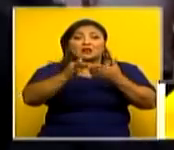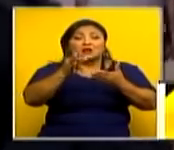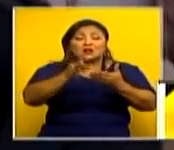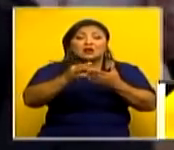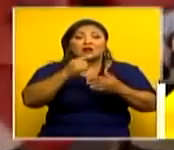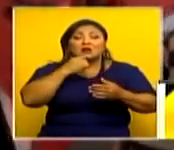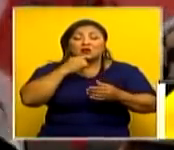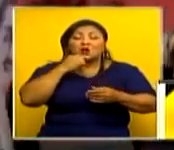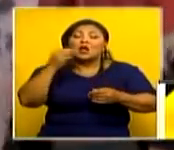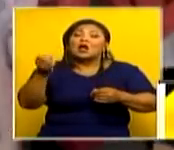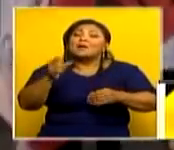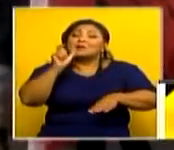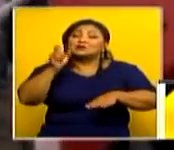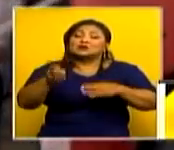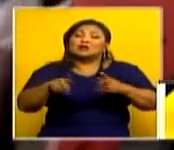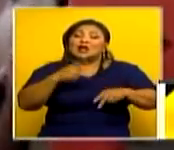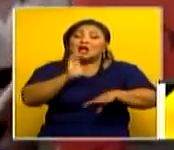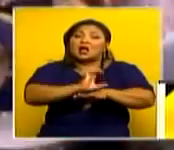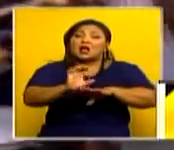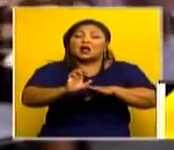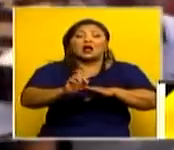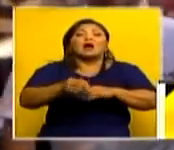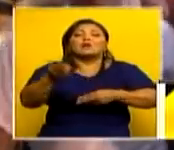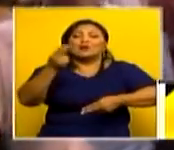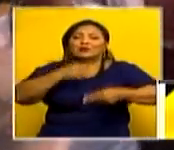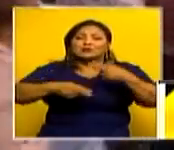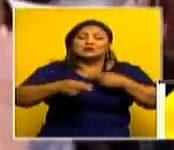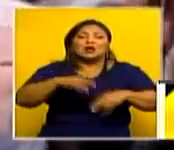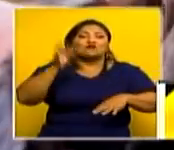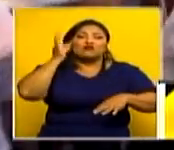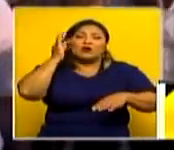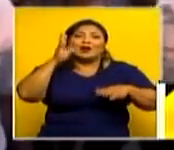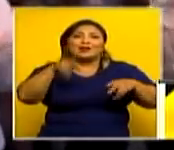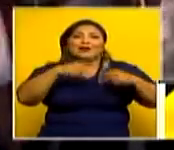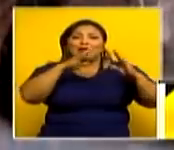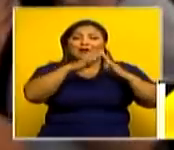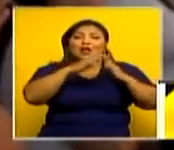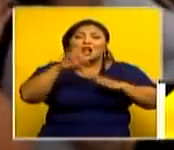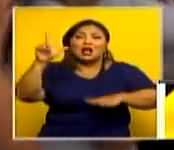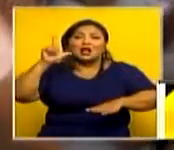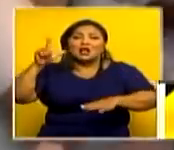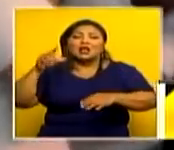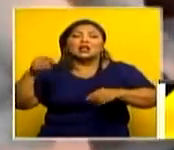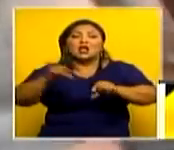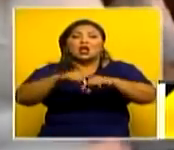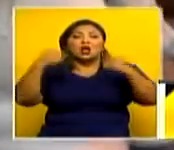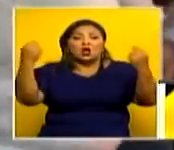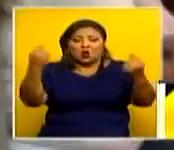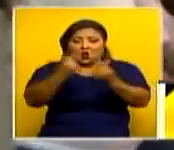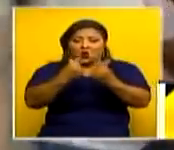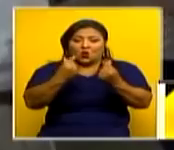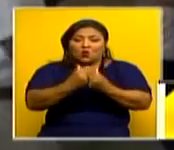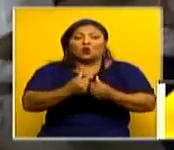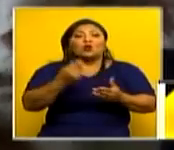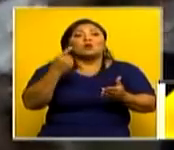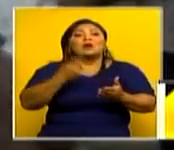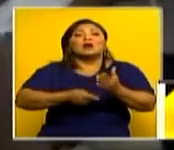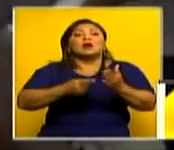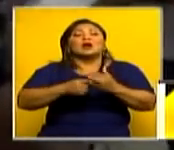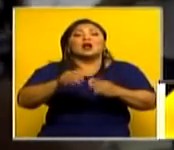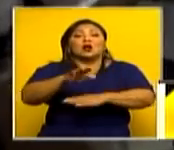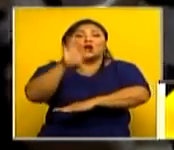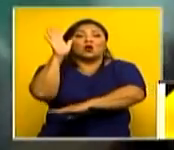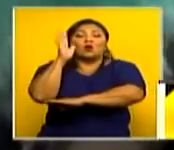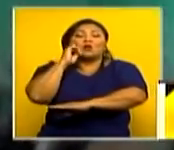Agricultores, universitarios, empresarios, comerciantes, jubilados, amas de casa y líderes se organizaron y solicitaron a Tuma que acepte el compromiso